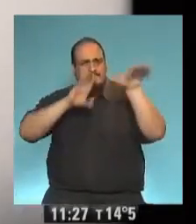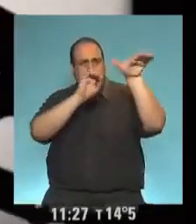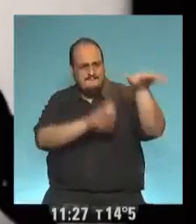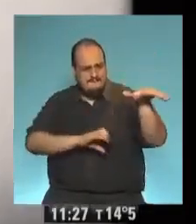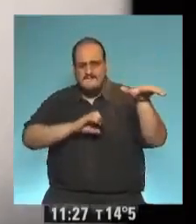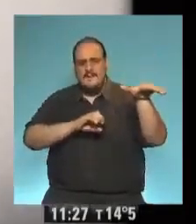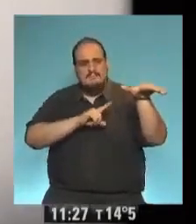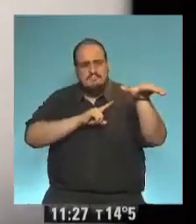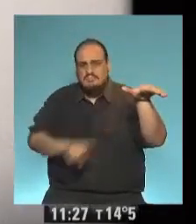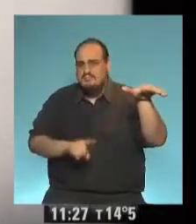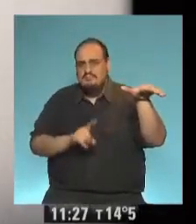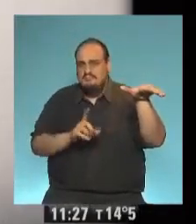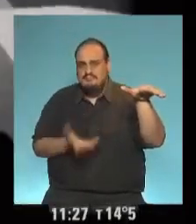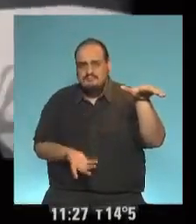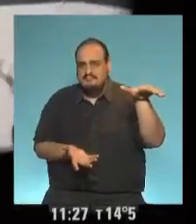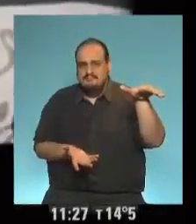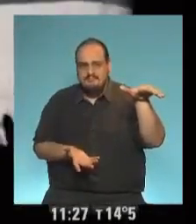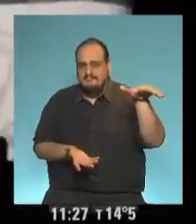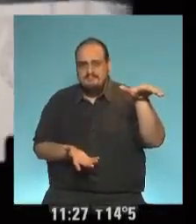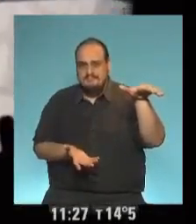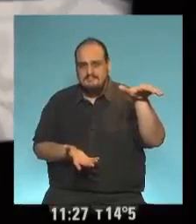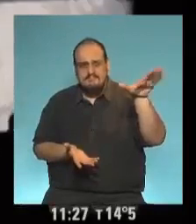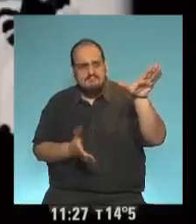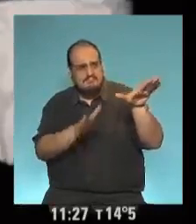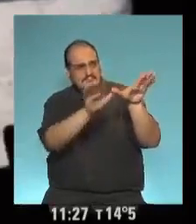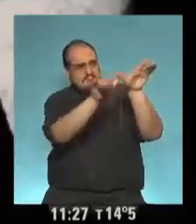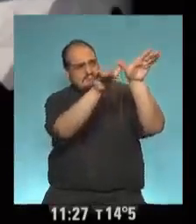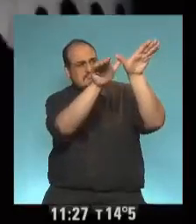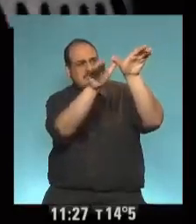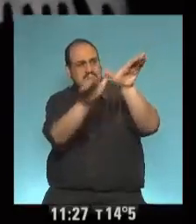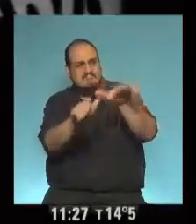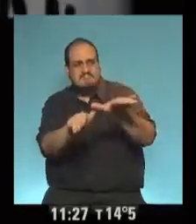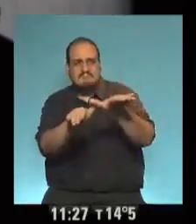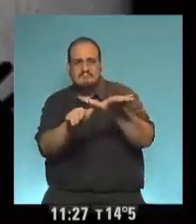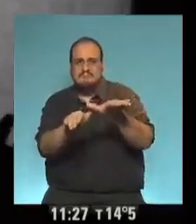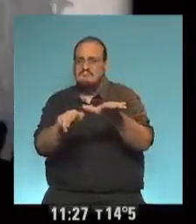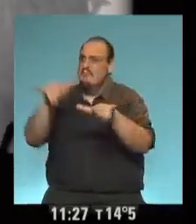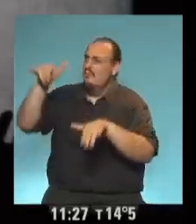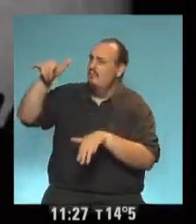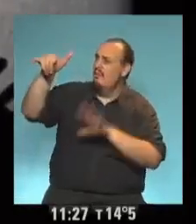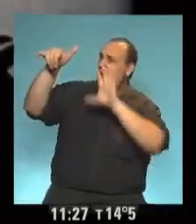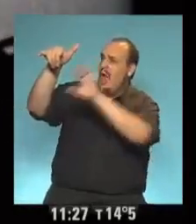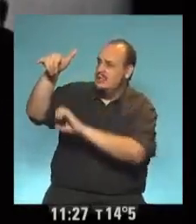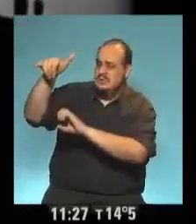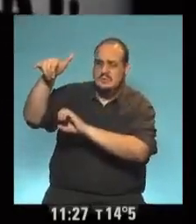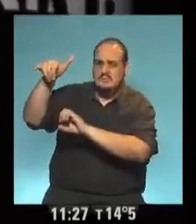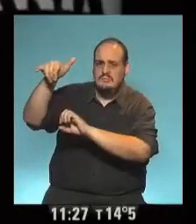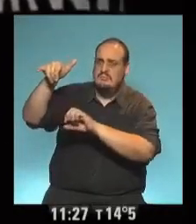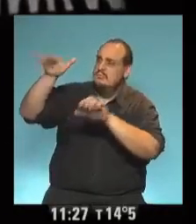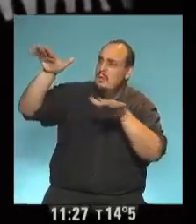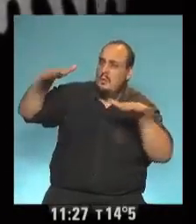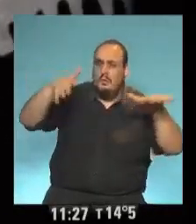pero no puede atrapar ni a los gorriones ni a los aviones que vuelan